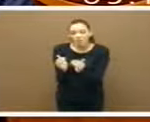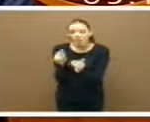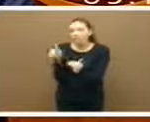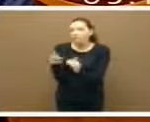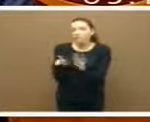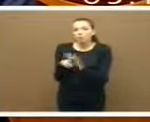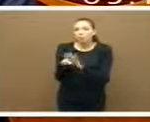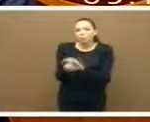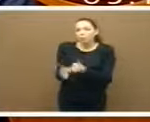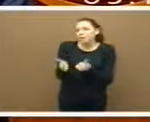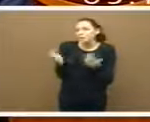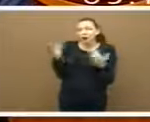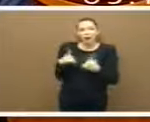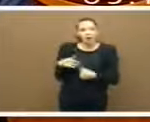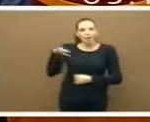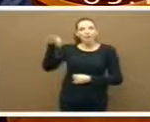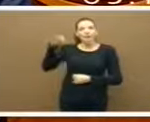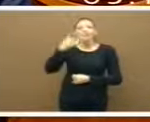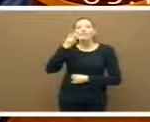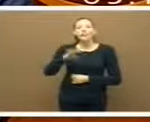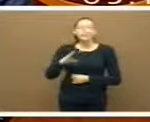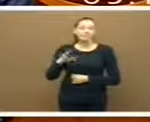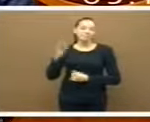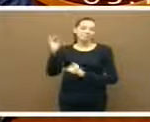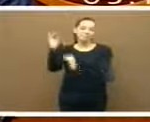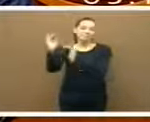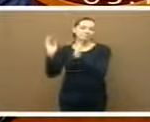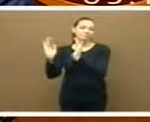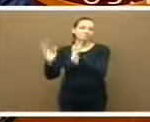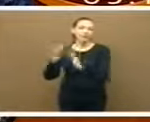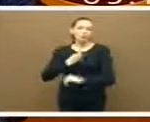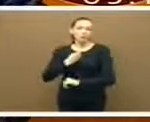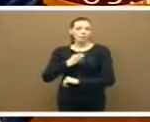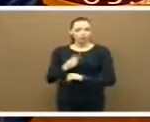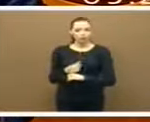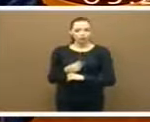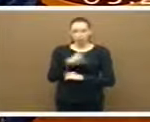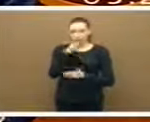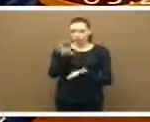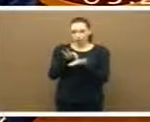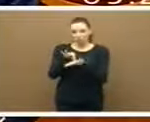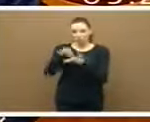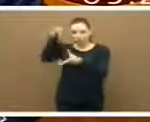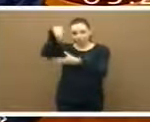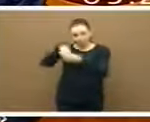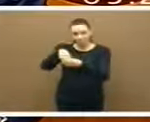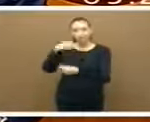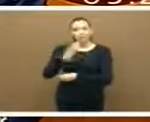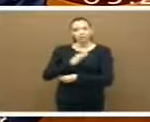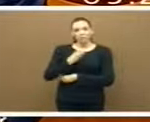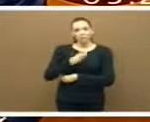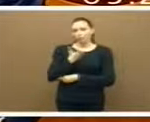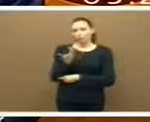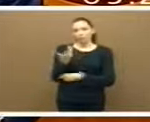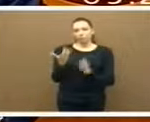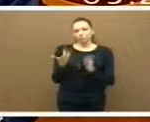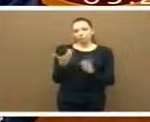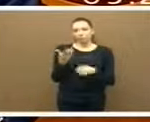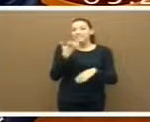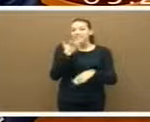otros recursos más que los ayuntamientos. El sector servicio no existe para nada en esos municipios y están en una clara inferioridad con respecto a